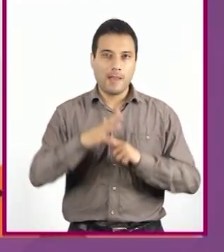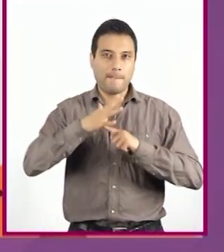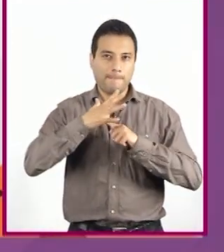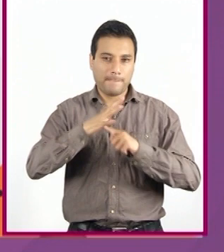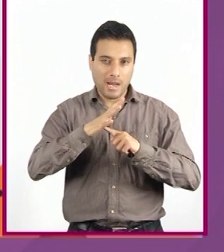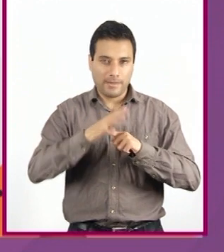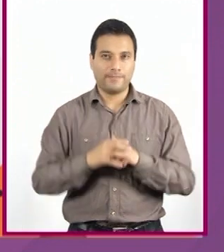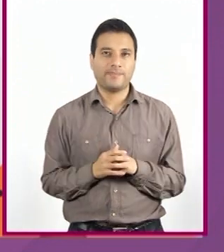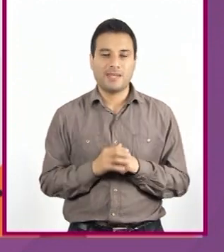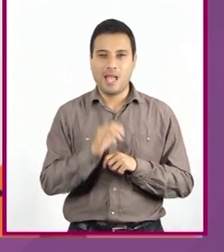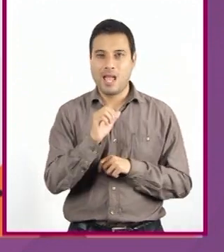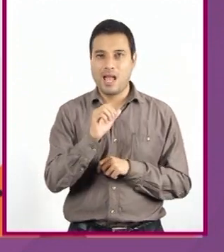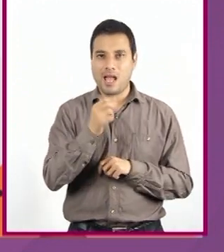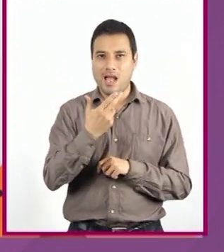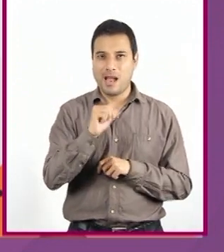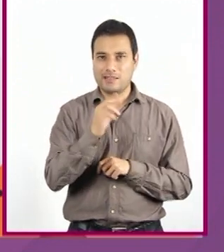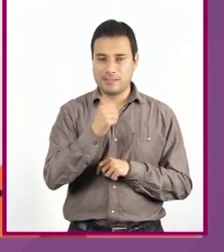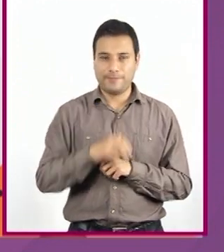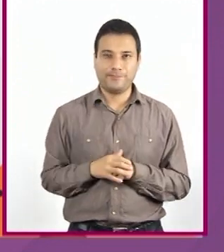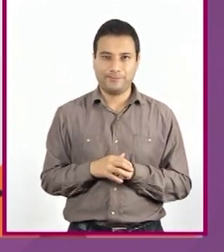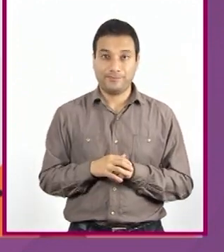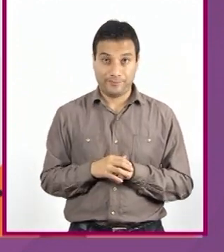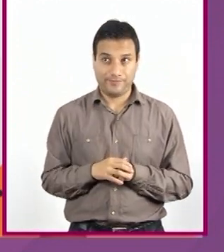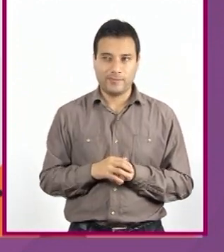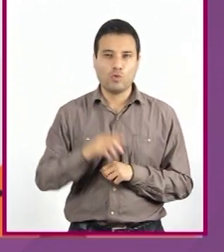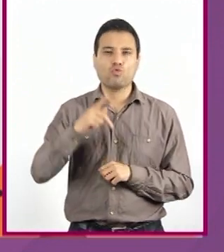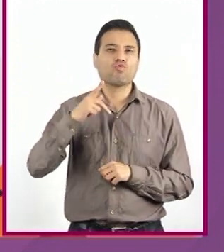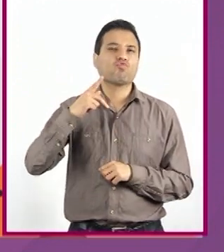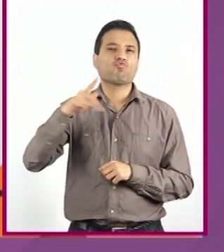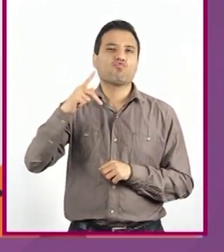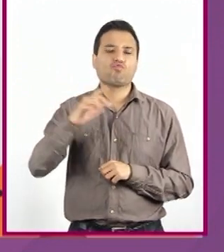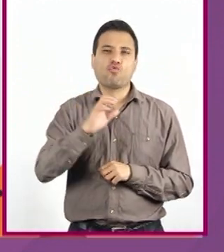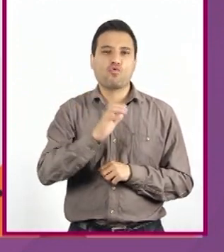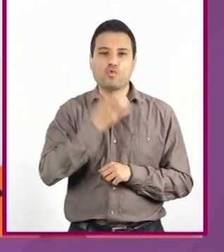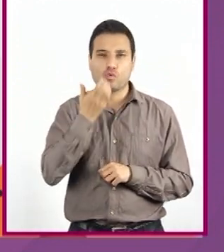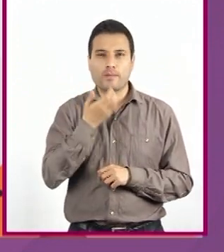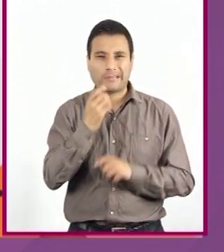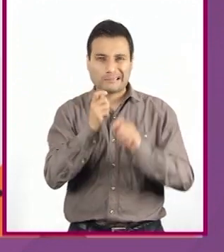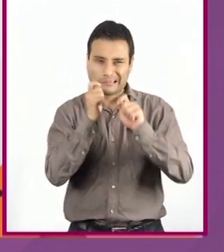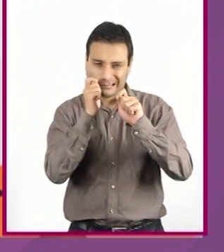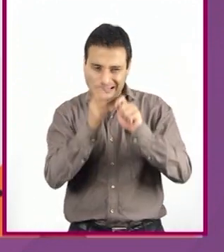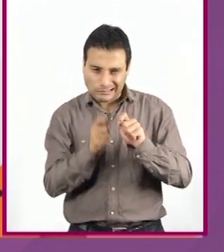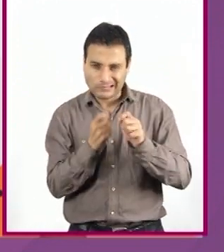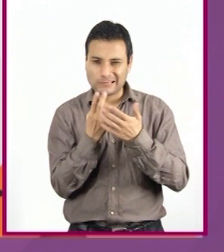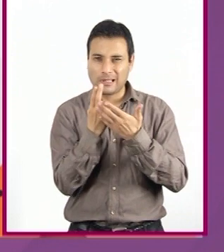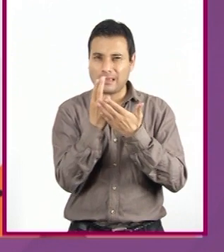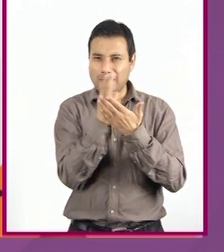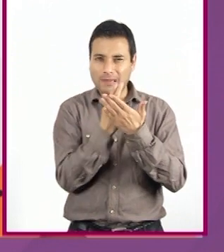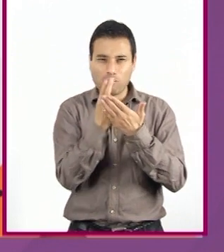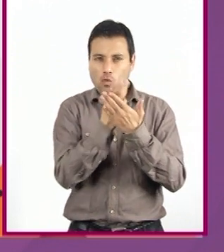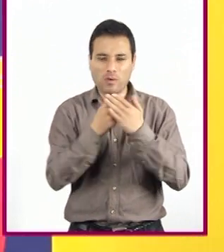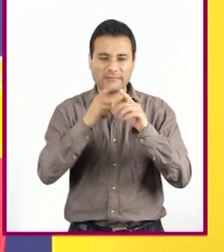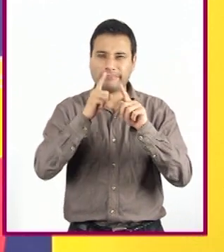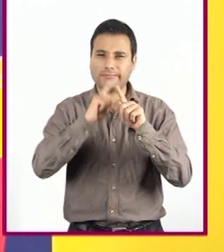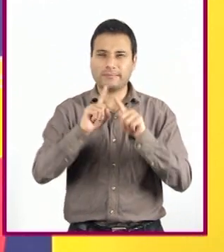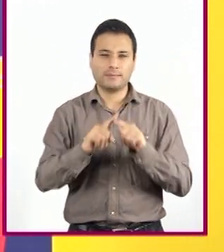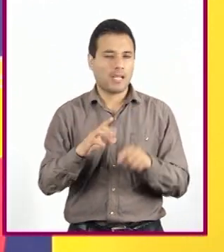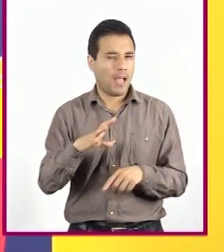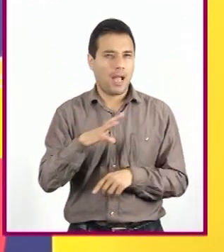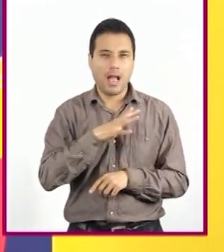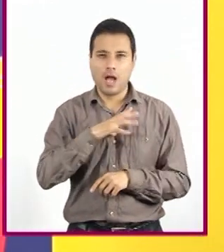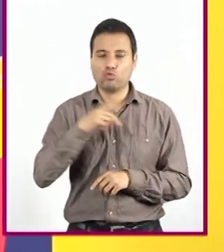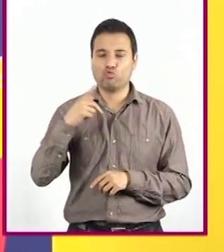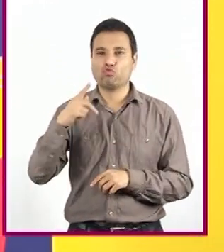público del Tajín cuenta con la narrativa visual más detallada acerca de estos objetos.